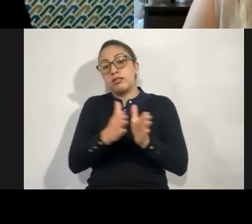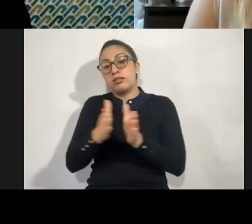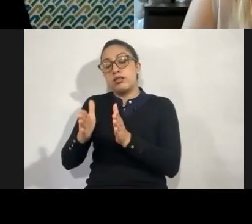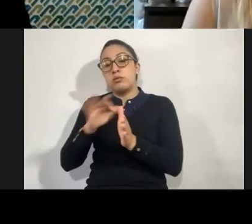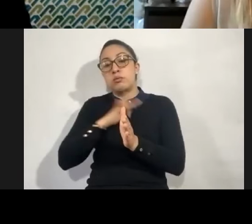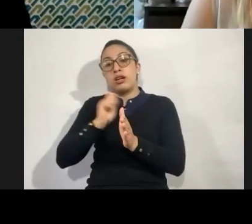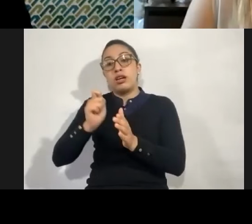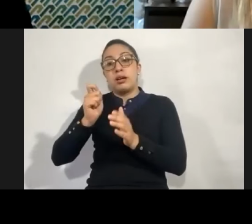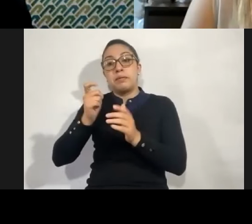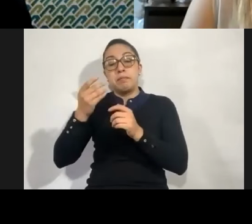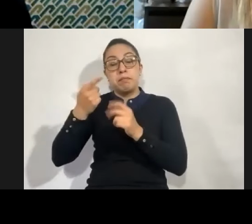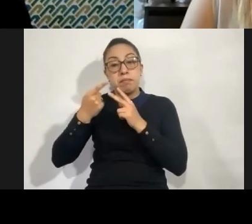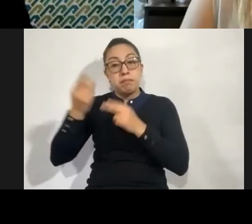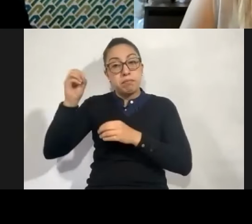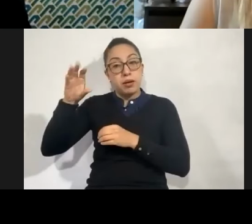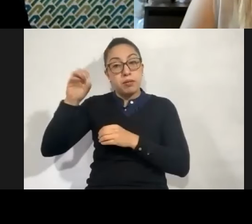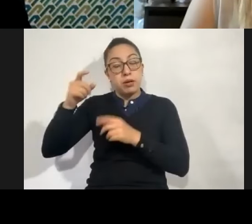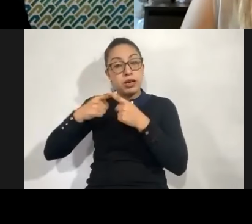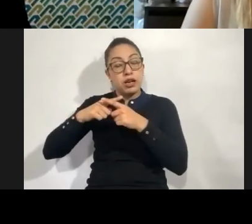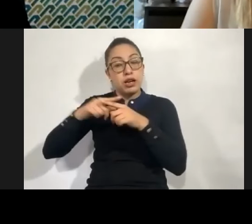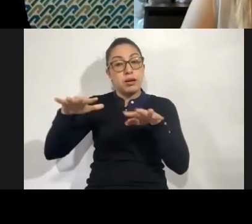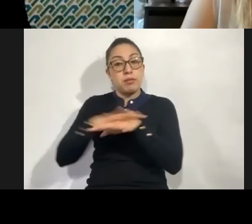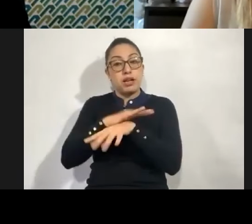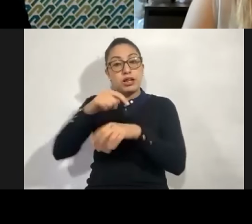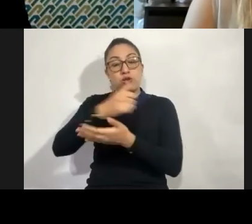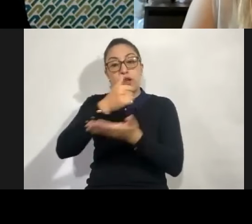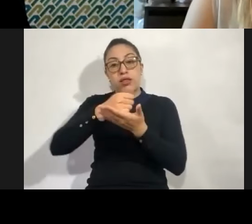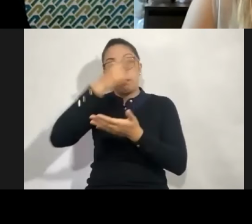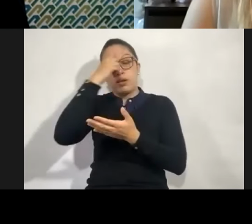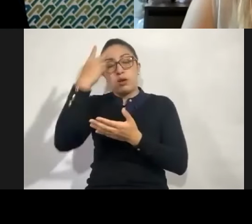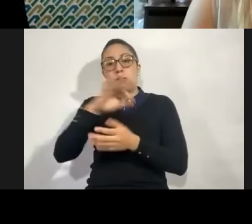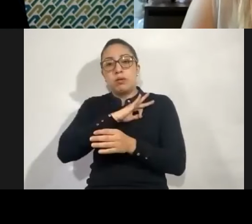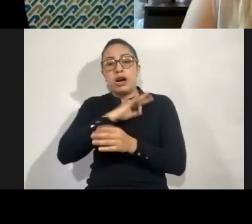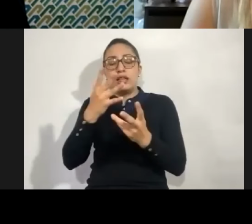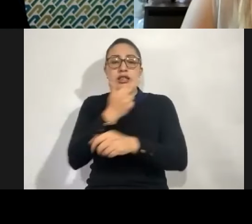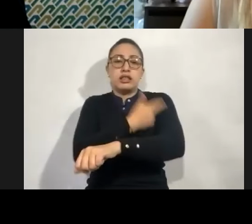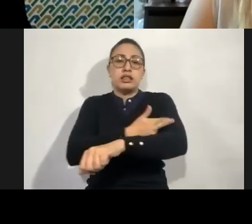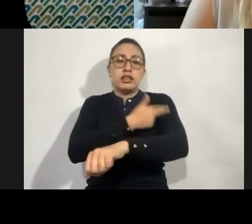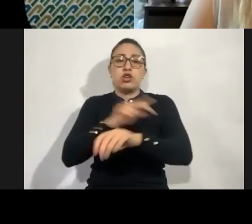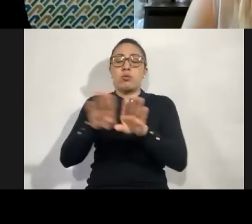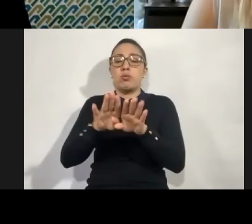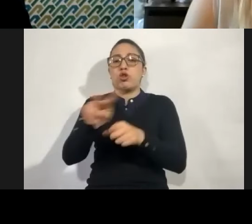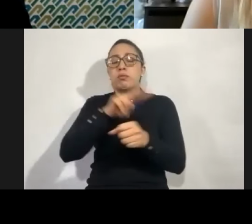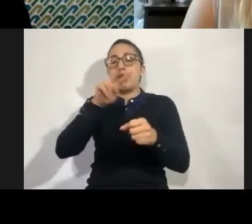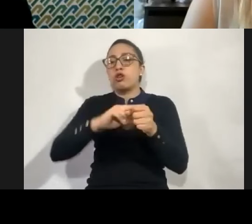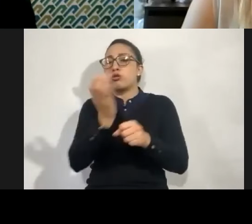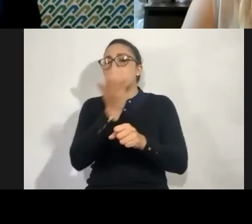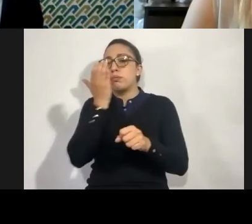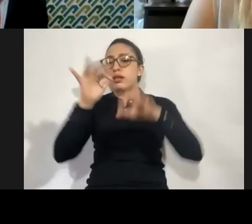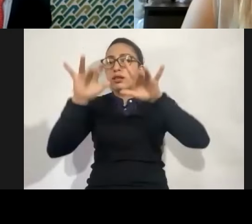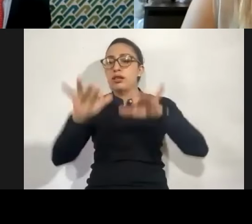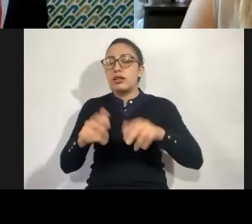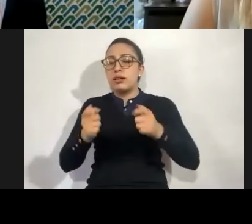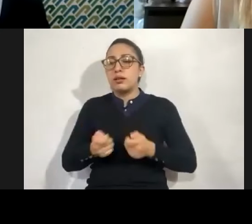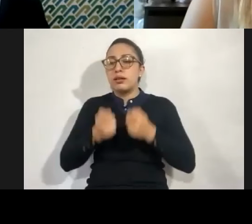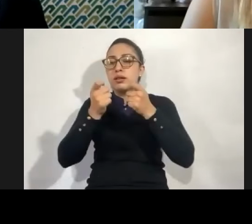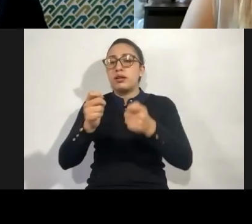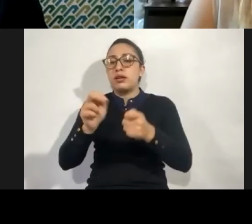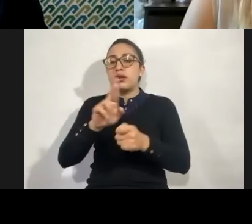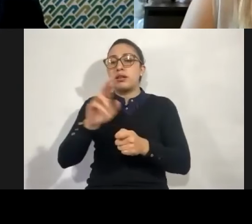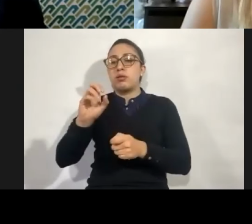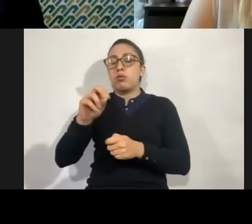los contribuyentes, en virtud de que abrimos la posibilidad de que el actual recurso de revocación pudiera realizarse